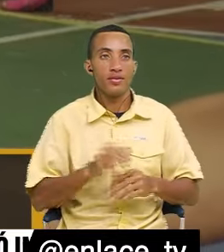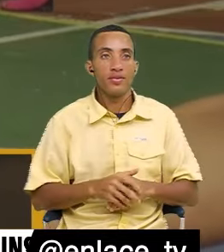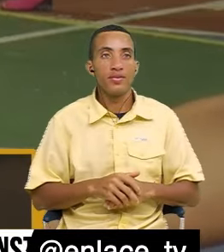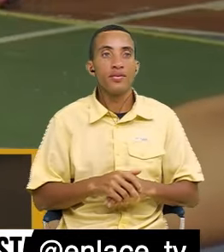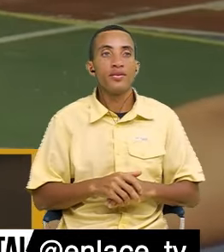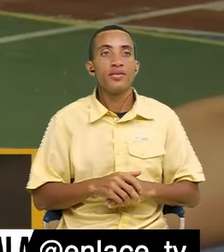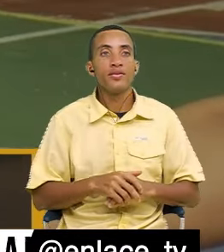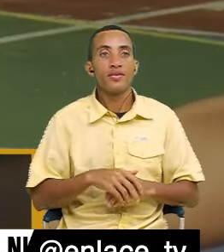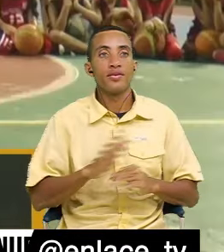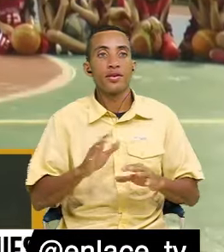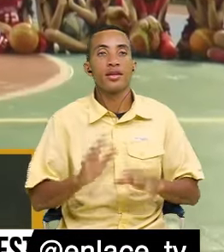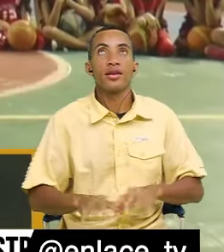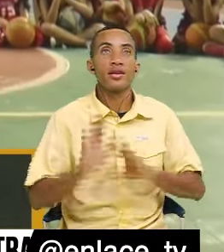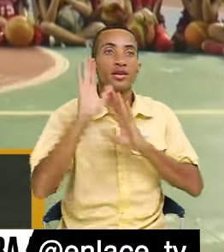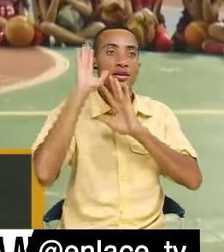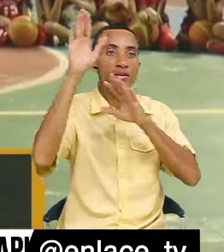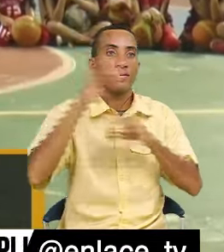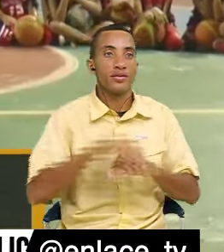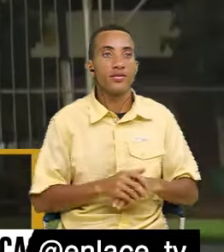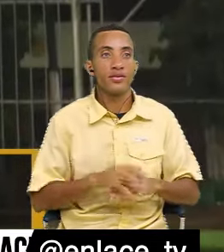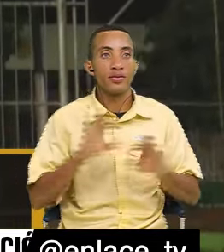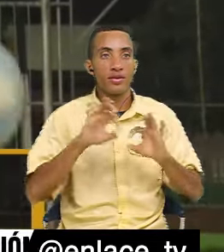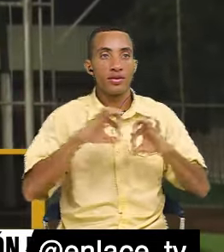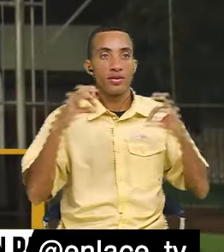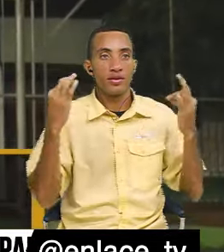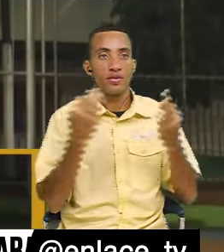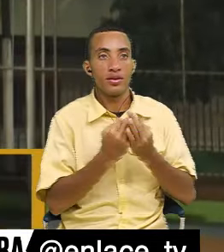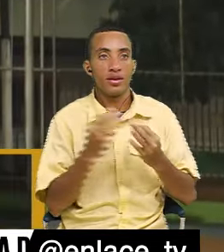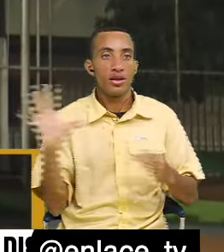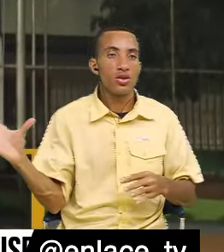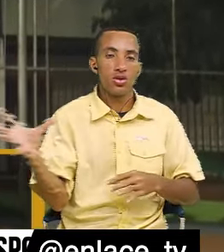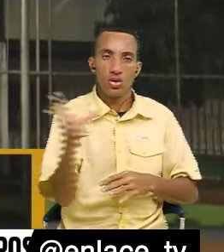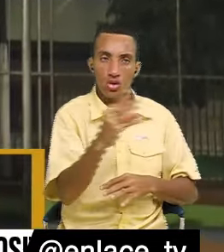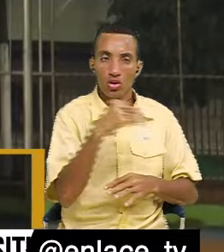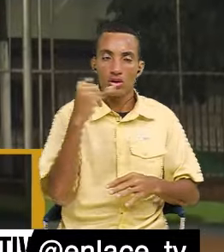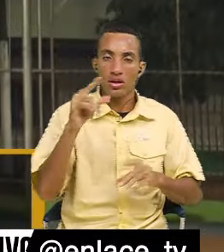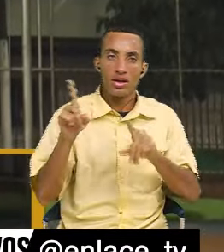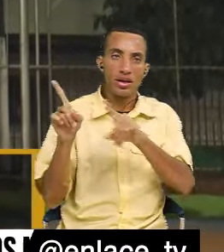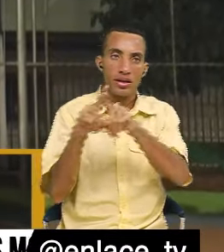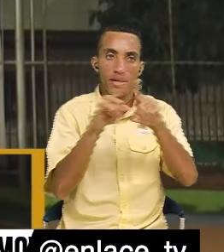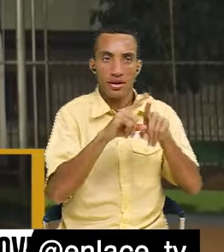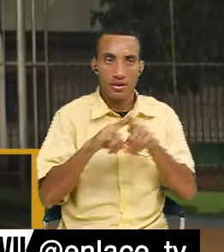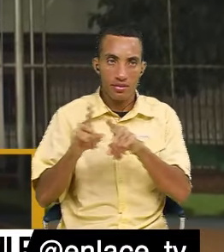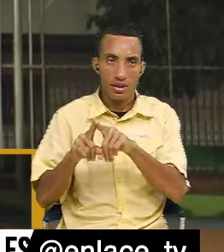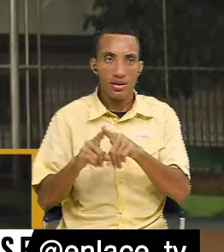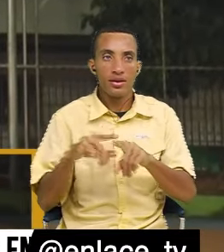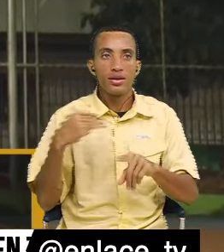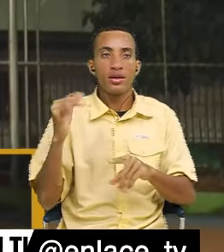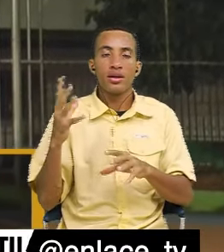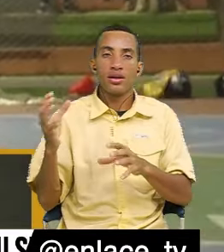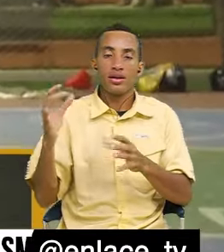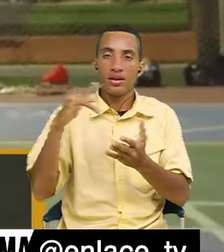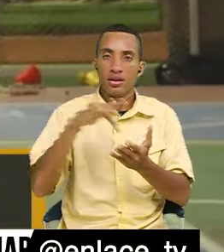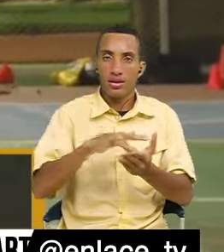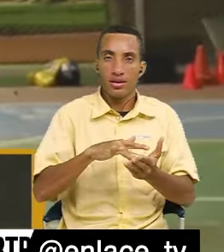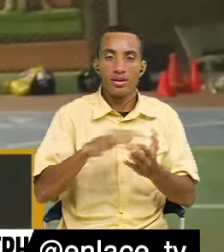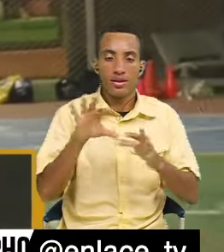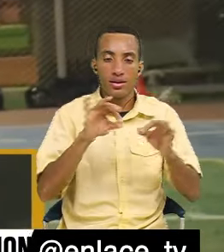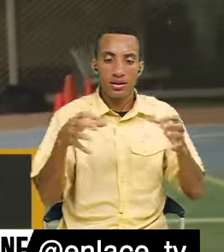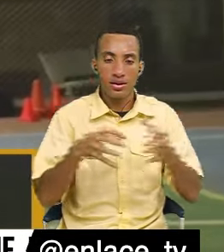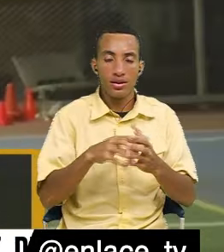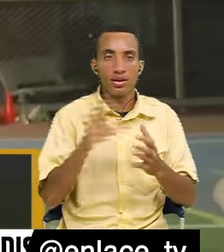para hacer muchas cestas. En la familia Salcedo todos son basquetbolistas. Sus hermanos Joe y Mari Jorge estuvieron en Selección Santander y